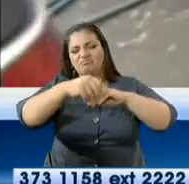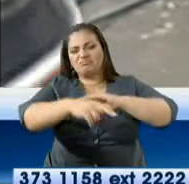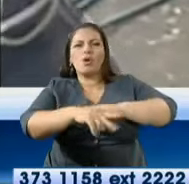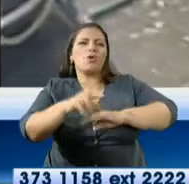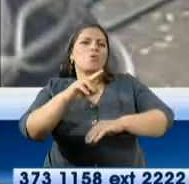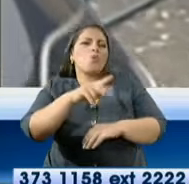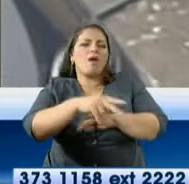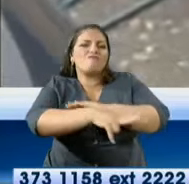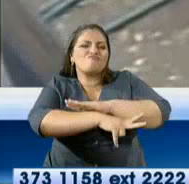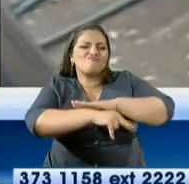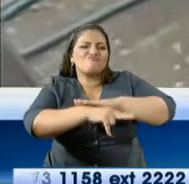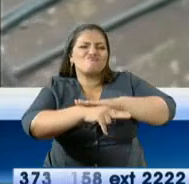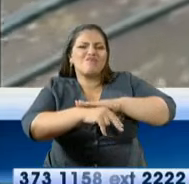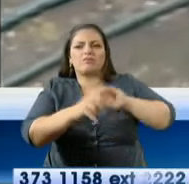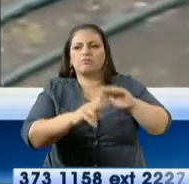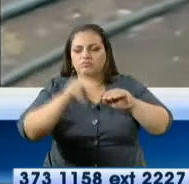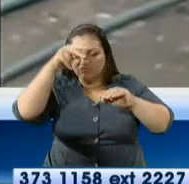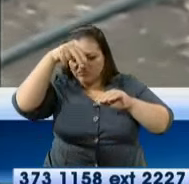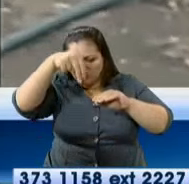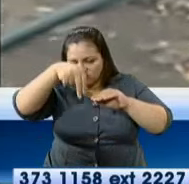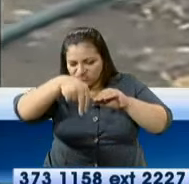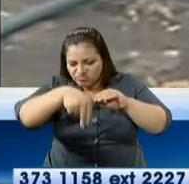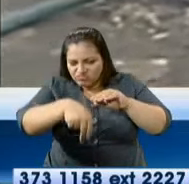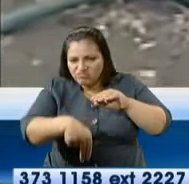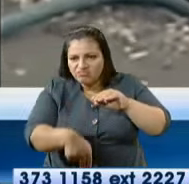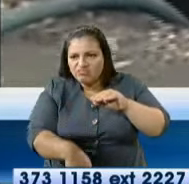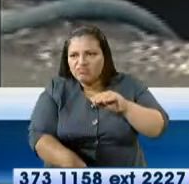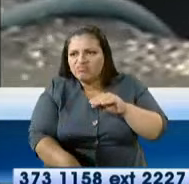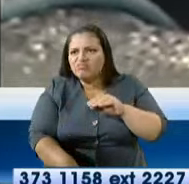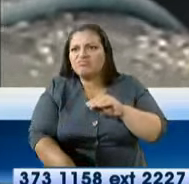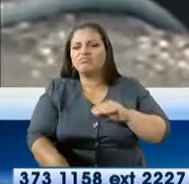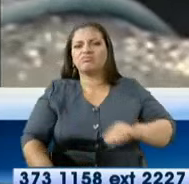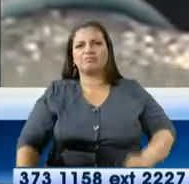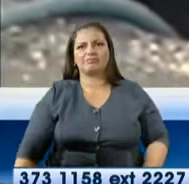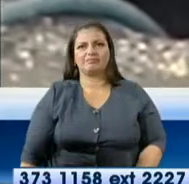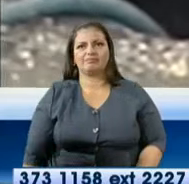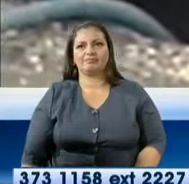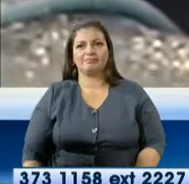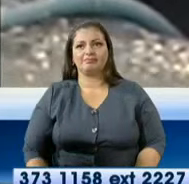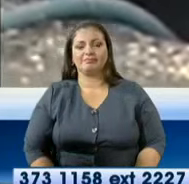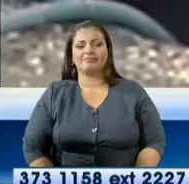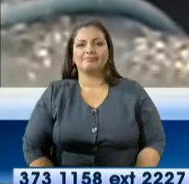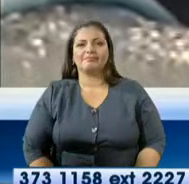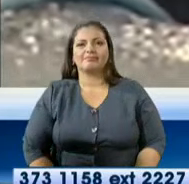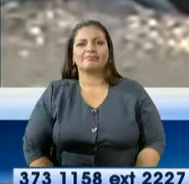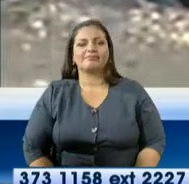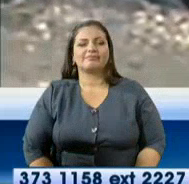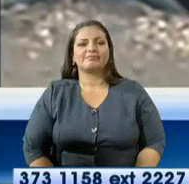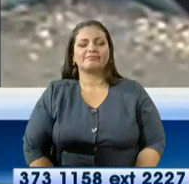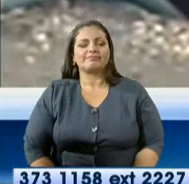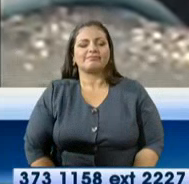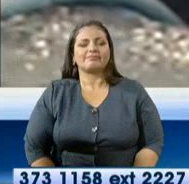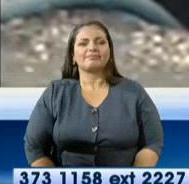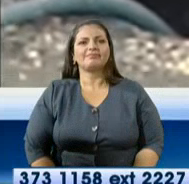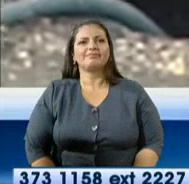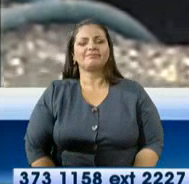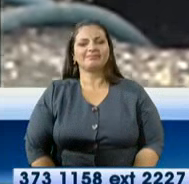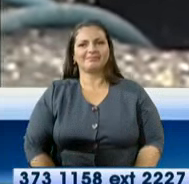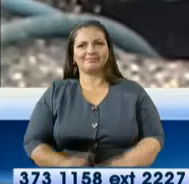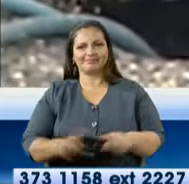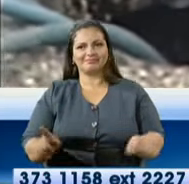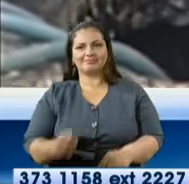solucionar el inconveniente. Vemos que ya no están rebosándose las cajas. Sin embargo, quisiera saber un poco cuál podría ser aquí